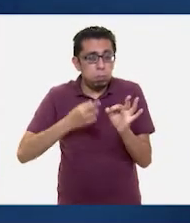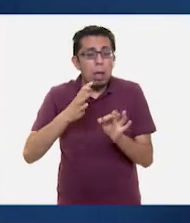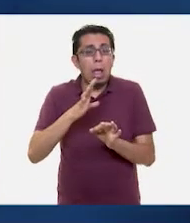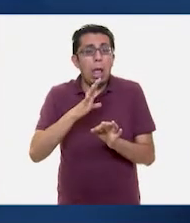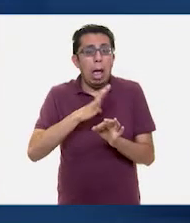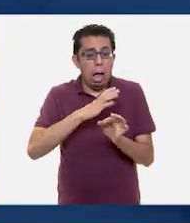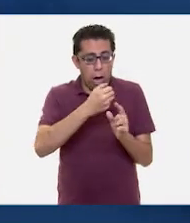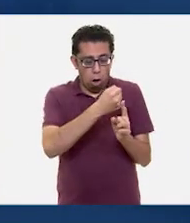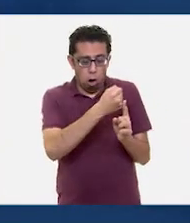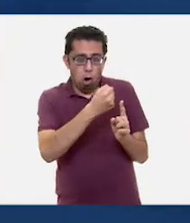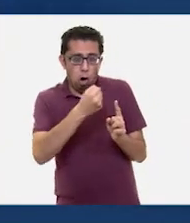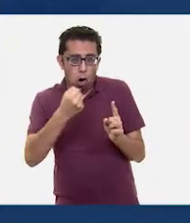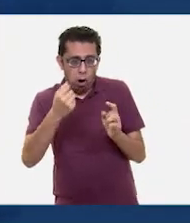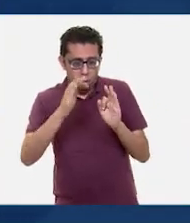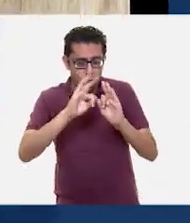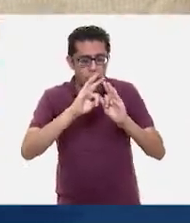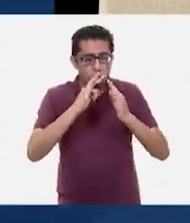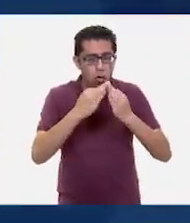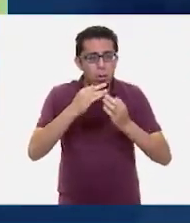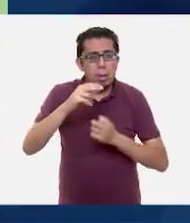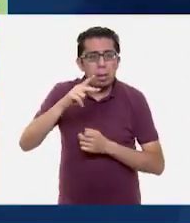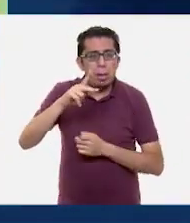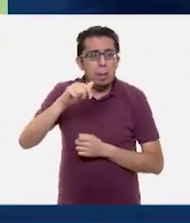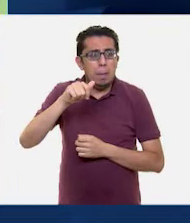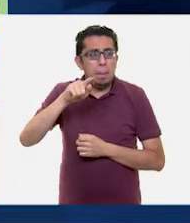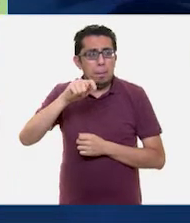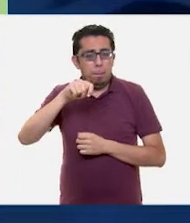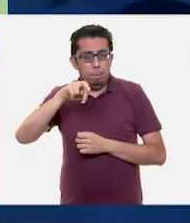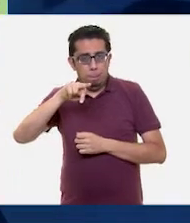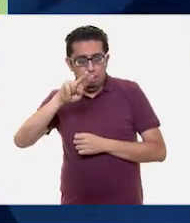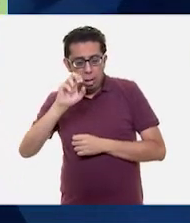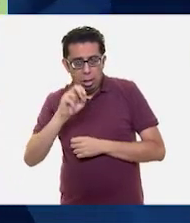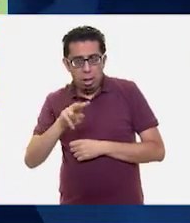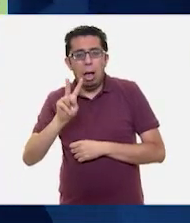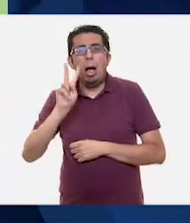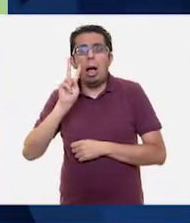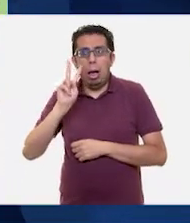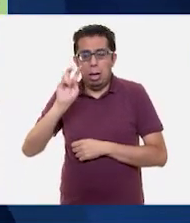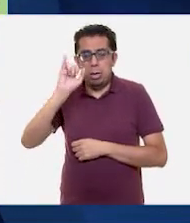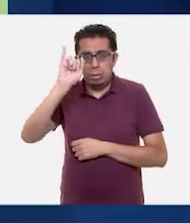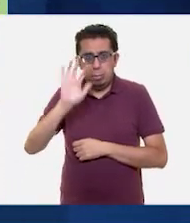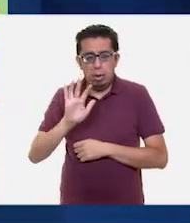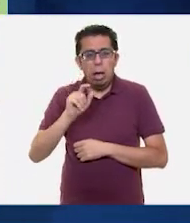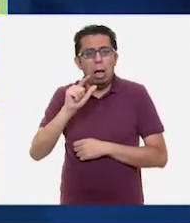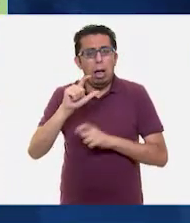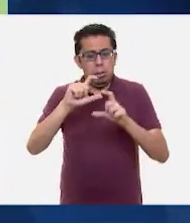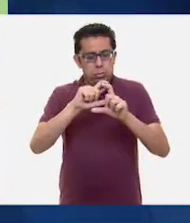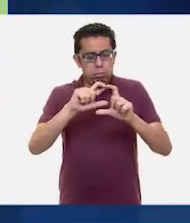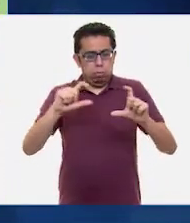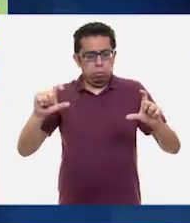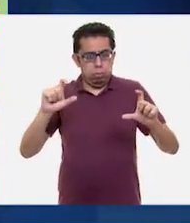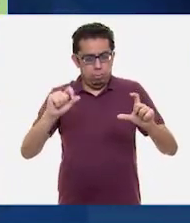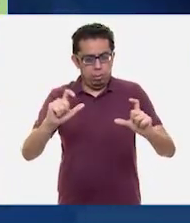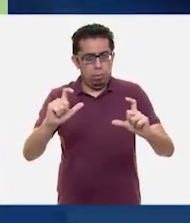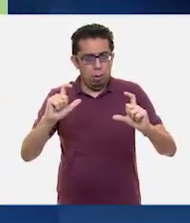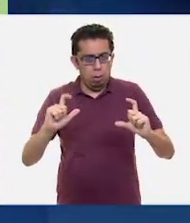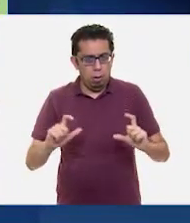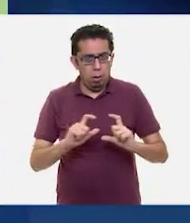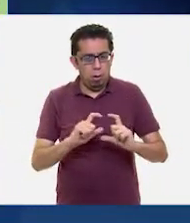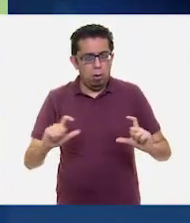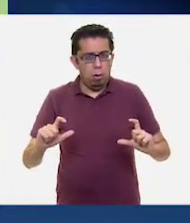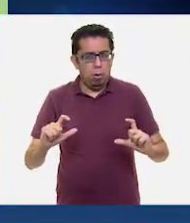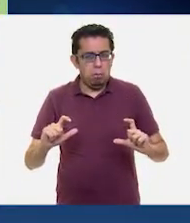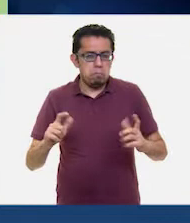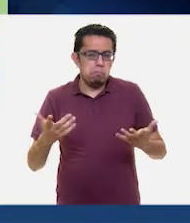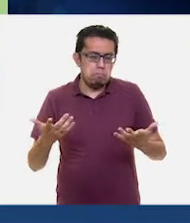de figuras. Es cierto, en la imagen se puede observar que la parte superior e inferior, o